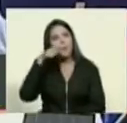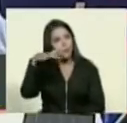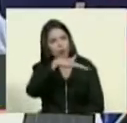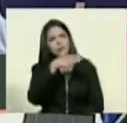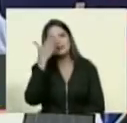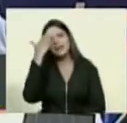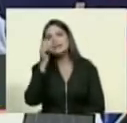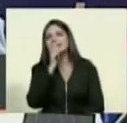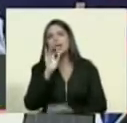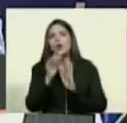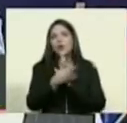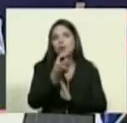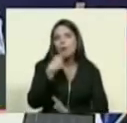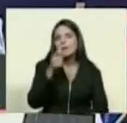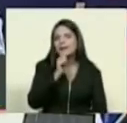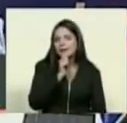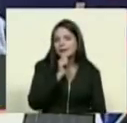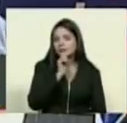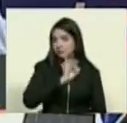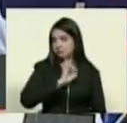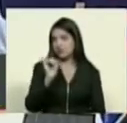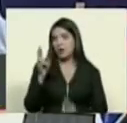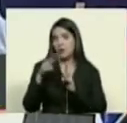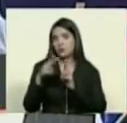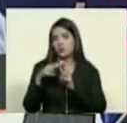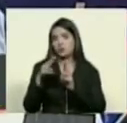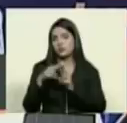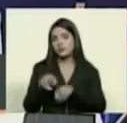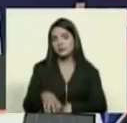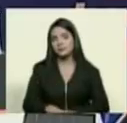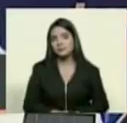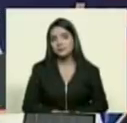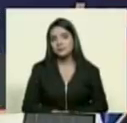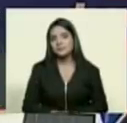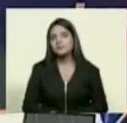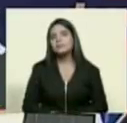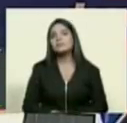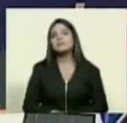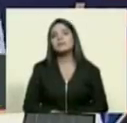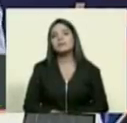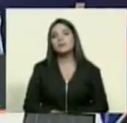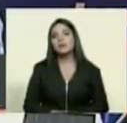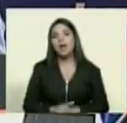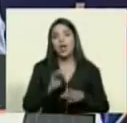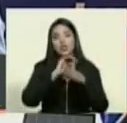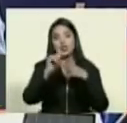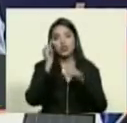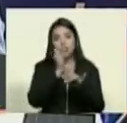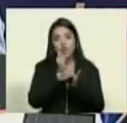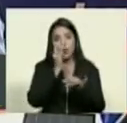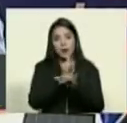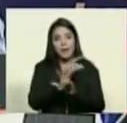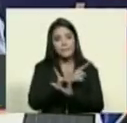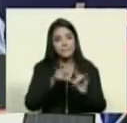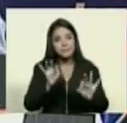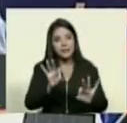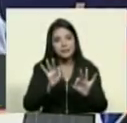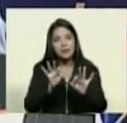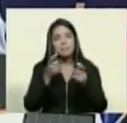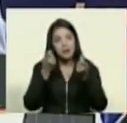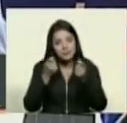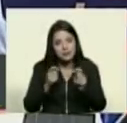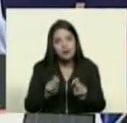quién está escondiendo los alimentos. Ya el pueblo sabe que la jugada del dólar guarimbero es precisamente para